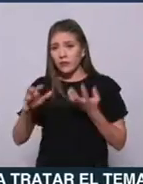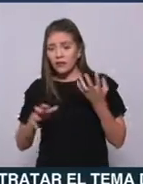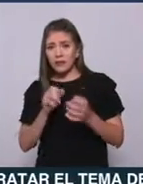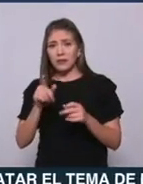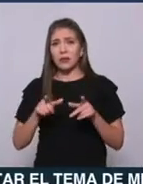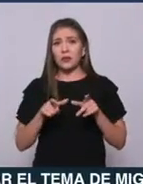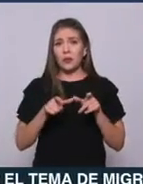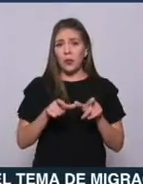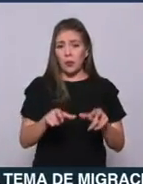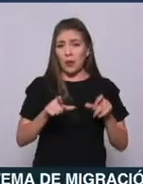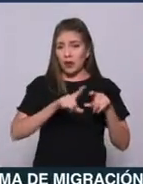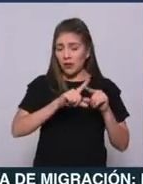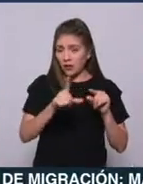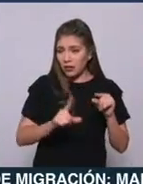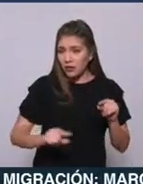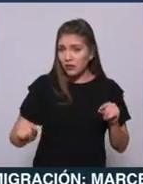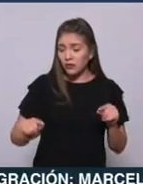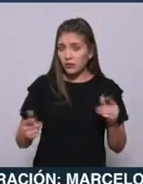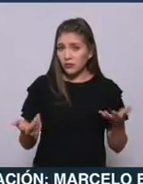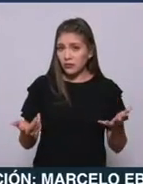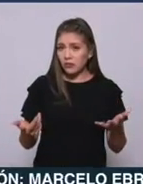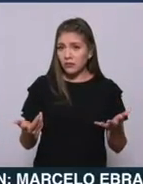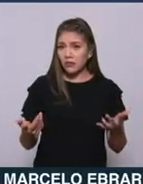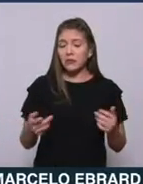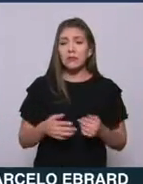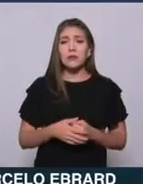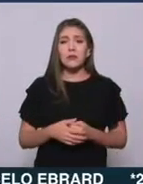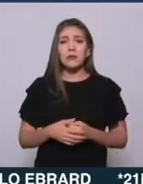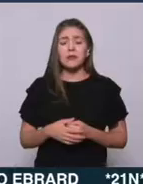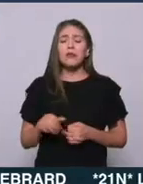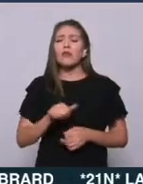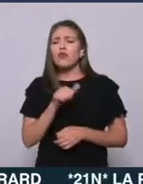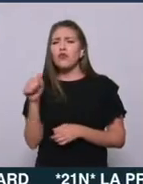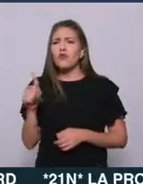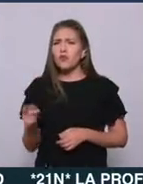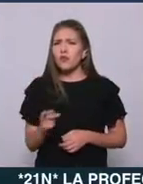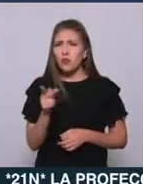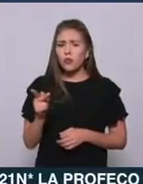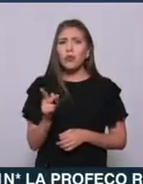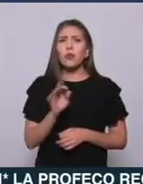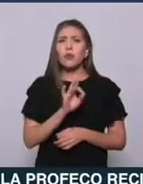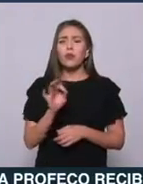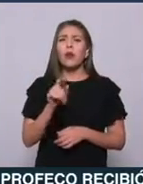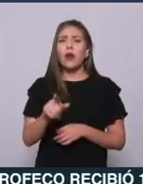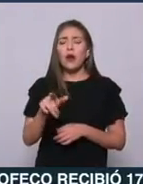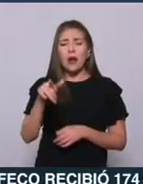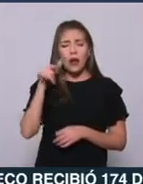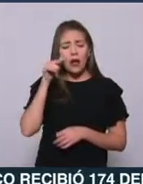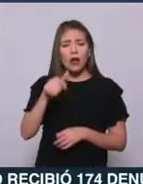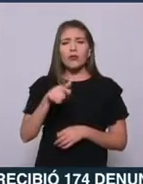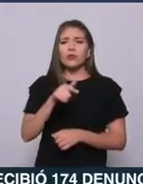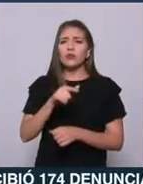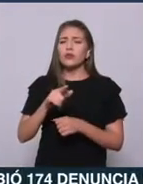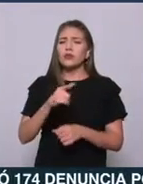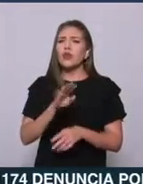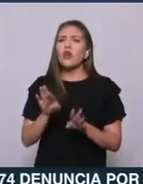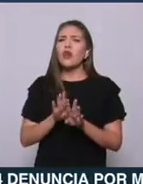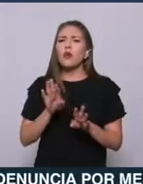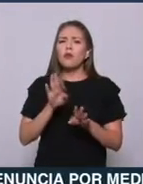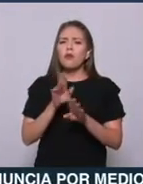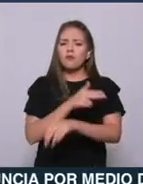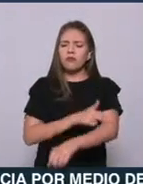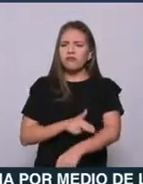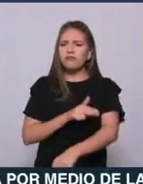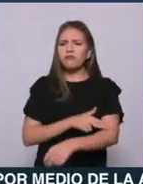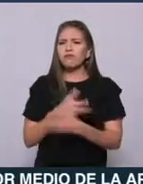problemas? Una pregunta más. ¿Es posible encontrar soluciones a un problema tan grave siguiendo